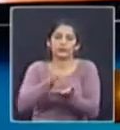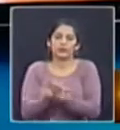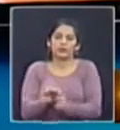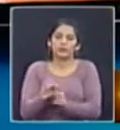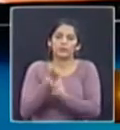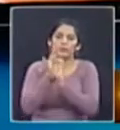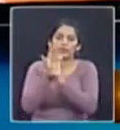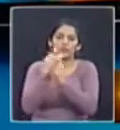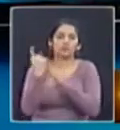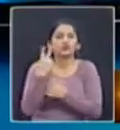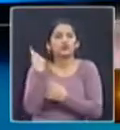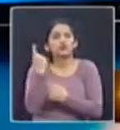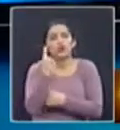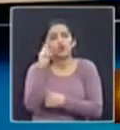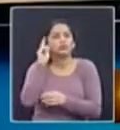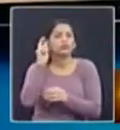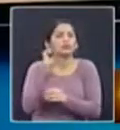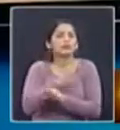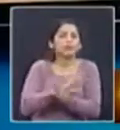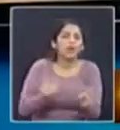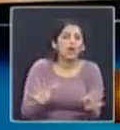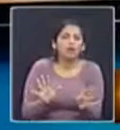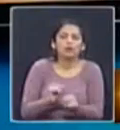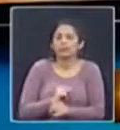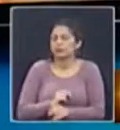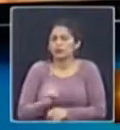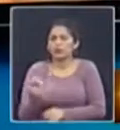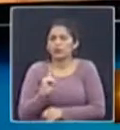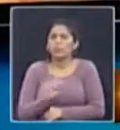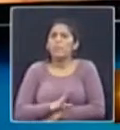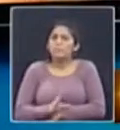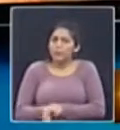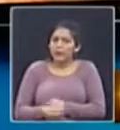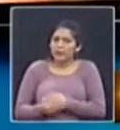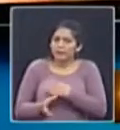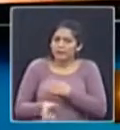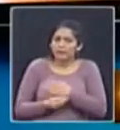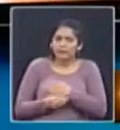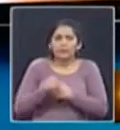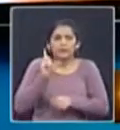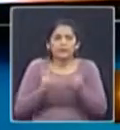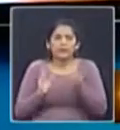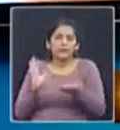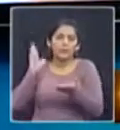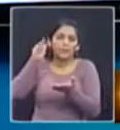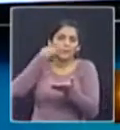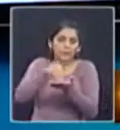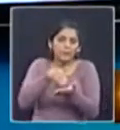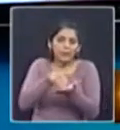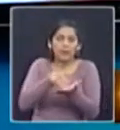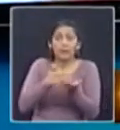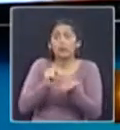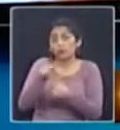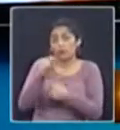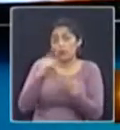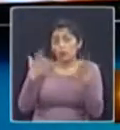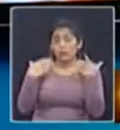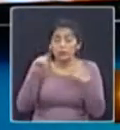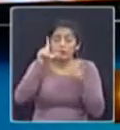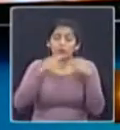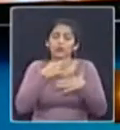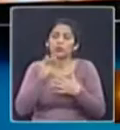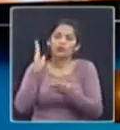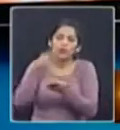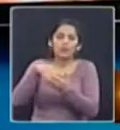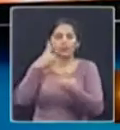destino turístico o un destino de convenciones un destino de feria es un destino para que la gente invierta porque sin duda es